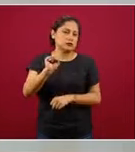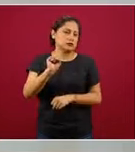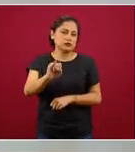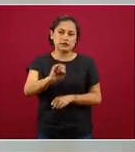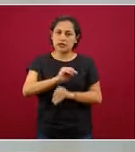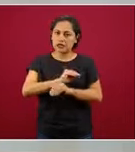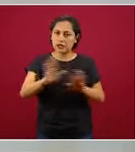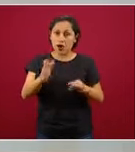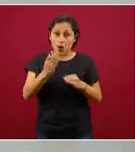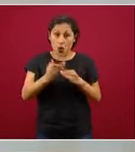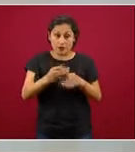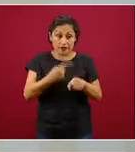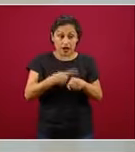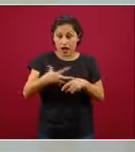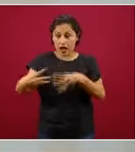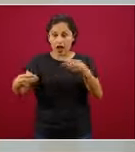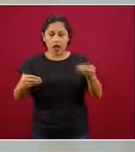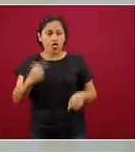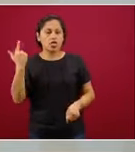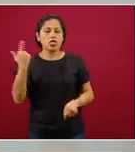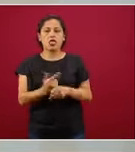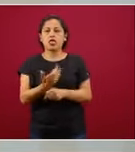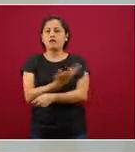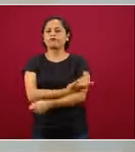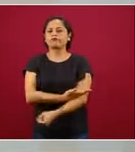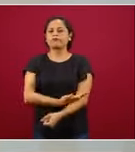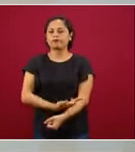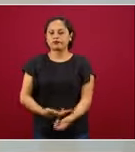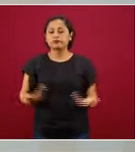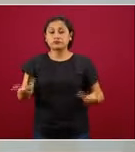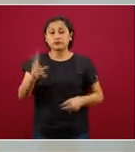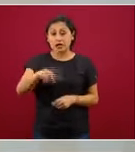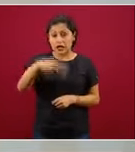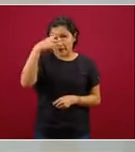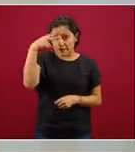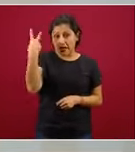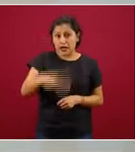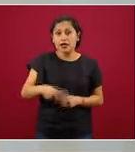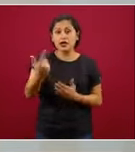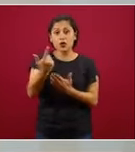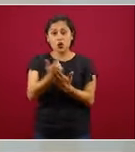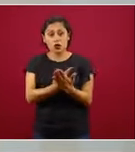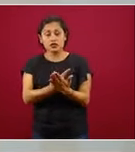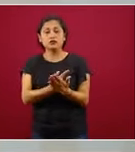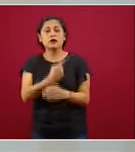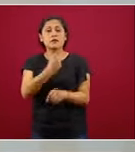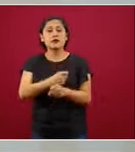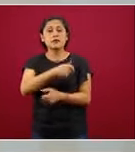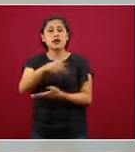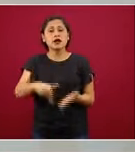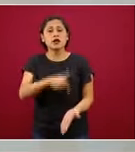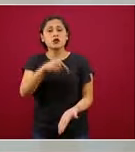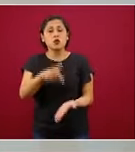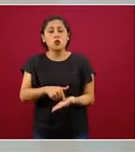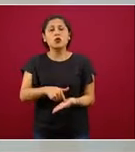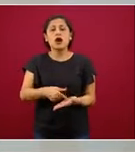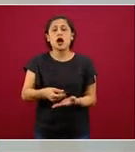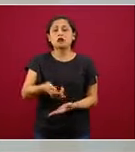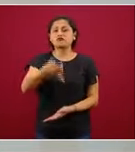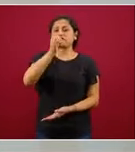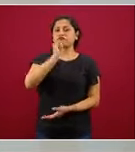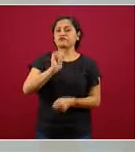el caso mexicano. México ha sido a veces el primer lugar o el segundo lugar en consumo de refrescos, también el primer y segundo